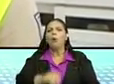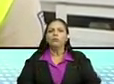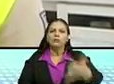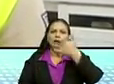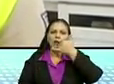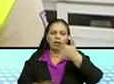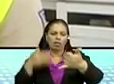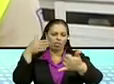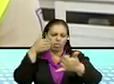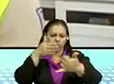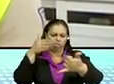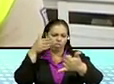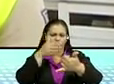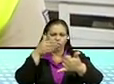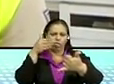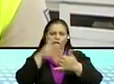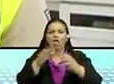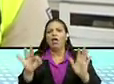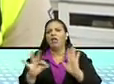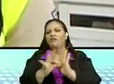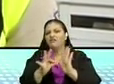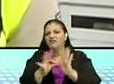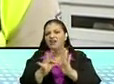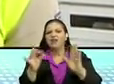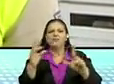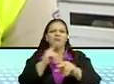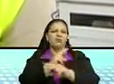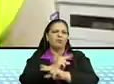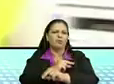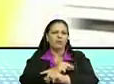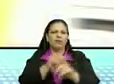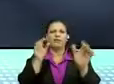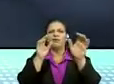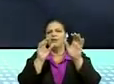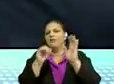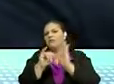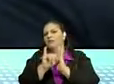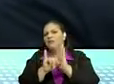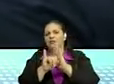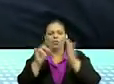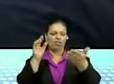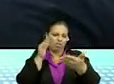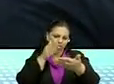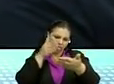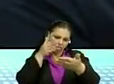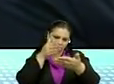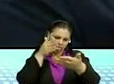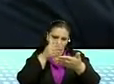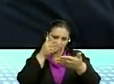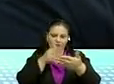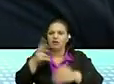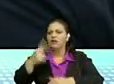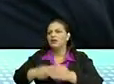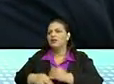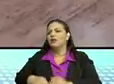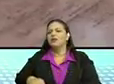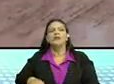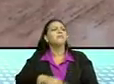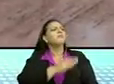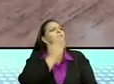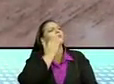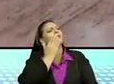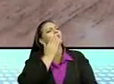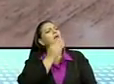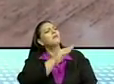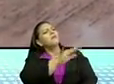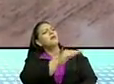descuidamos el patrimonio más grande que tenemos, aquello que Dios nos dio y que debemos de cuidar con mucho celo y con mucho